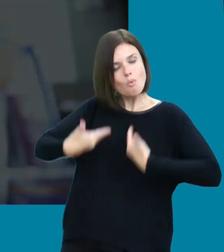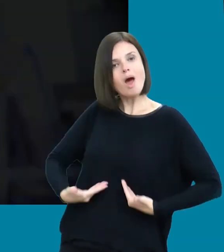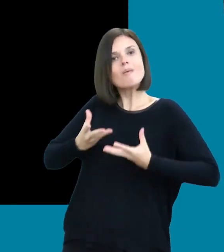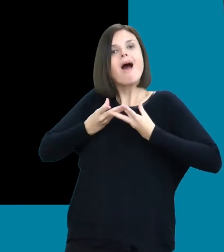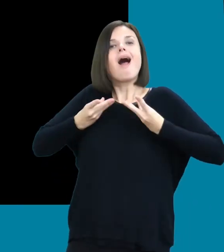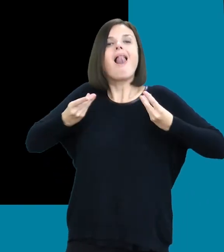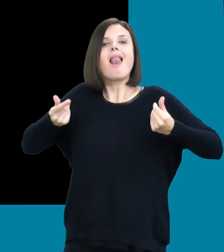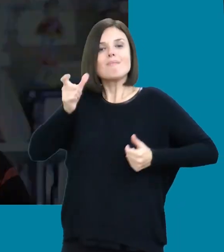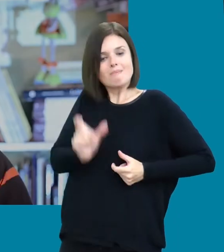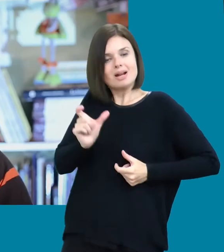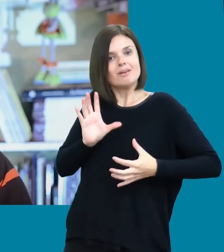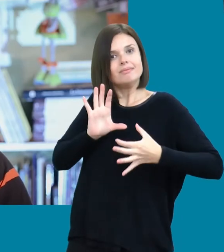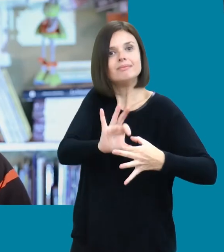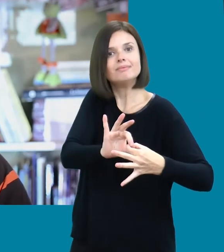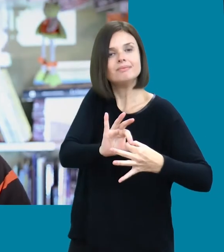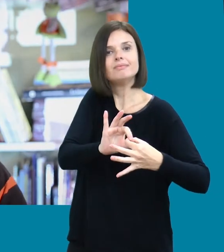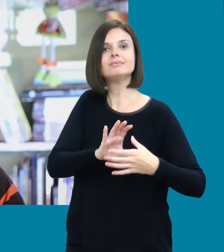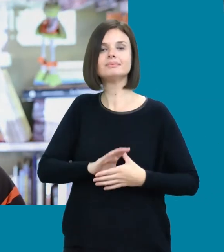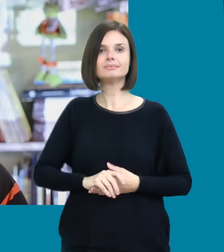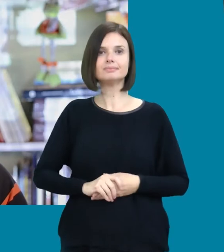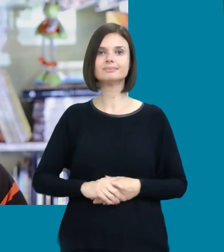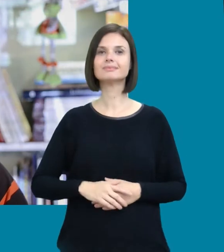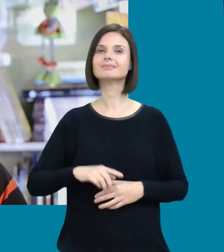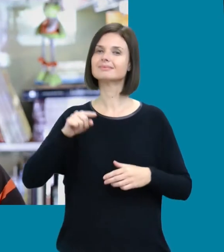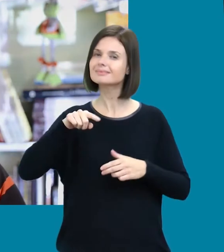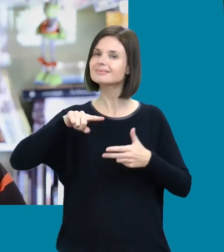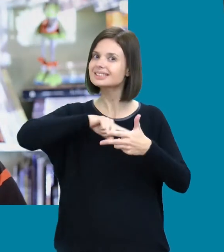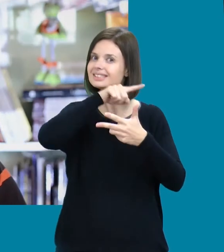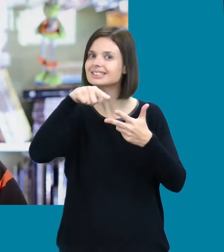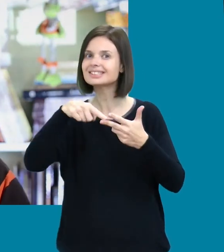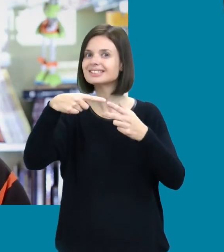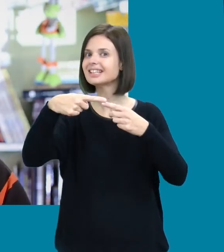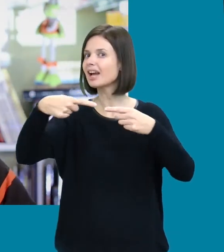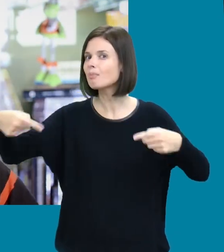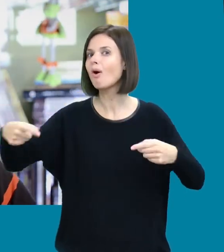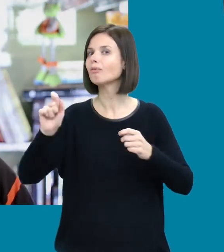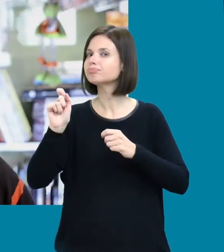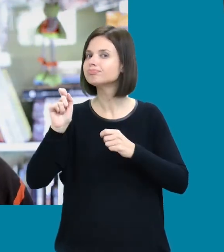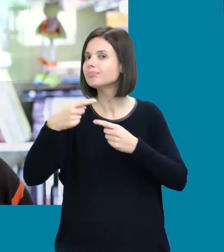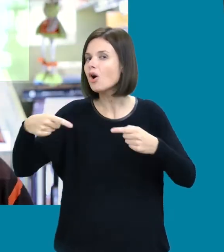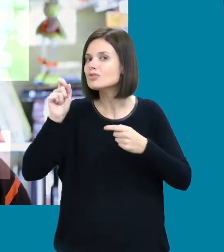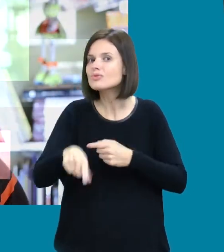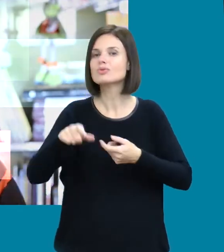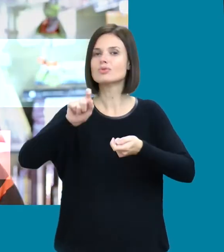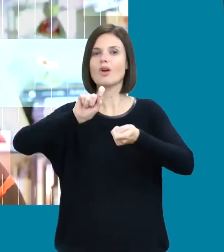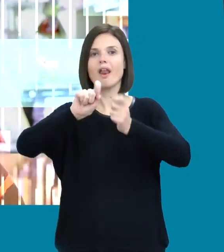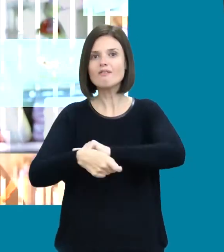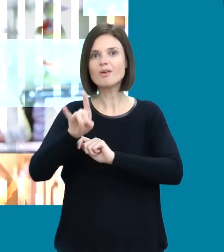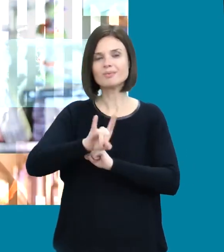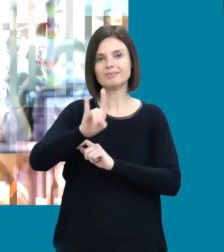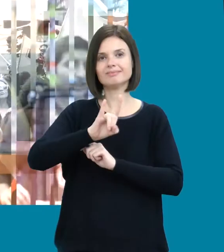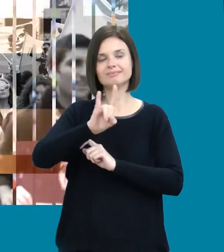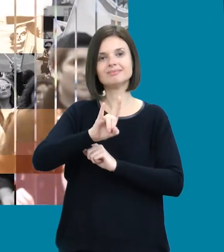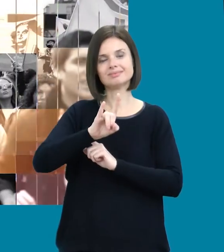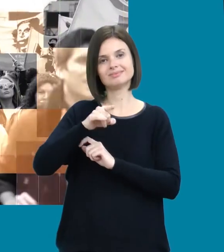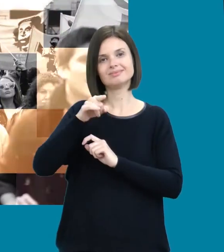personas. Esas tres grandes características de la reforma, cuando vamos al encuentro, al cumplirse